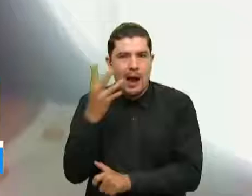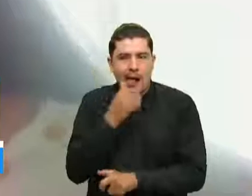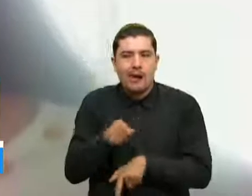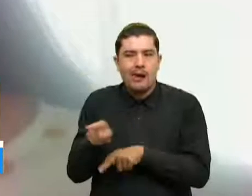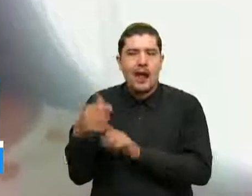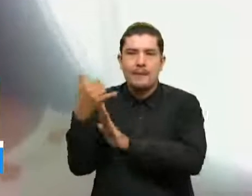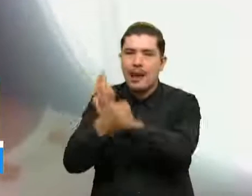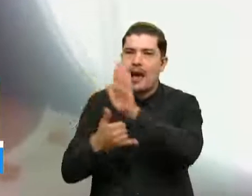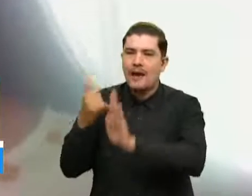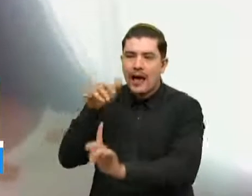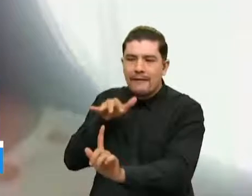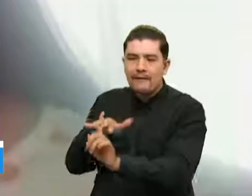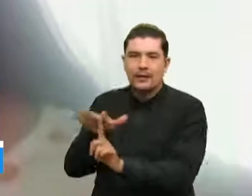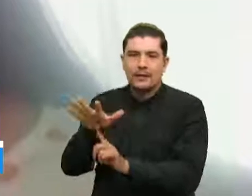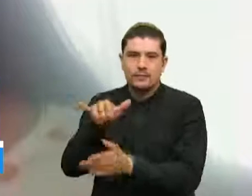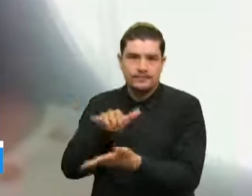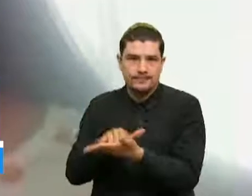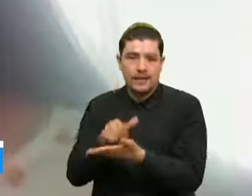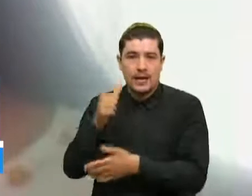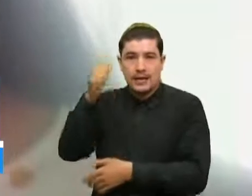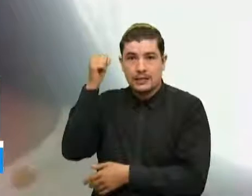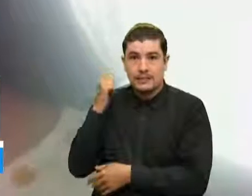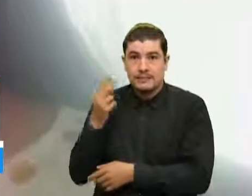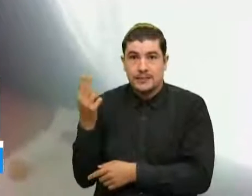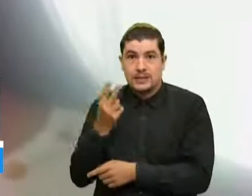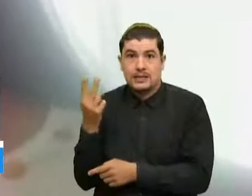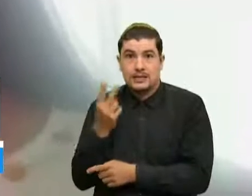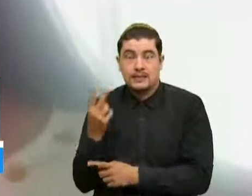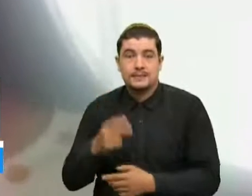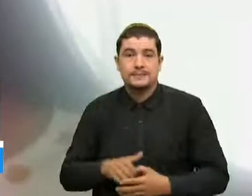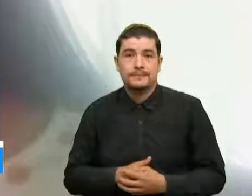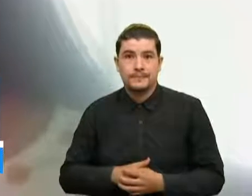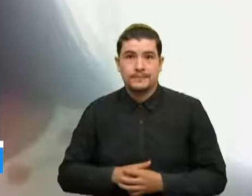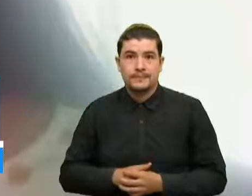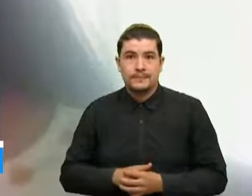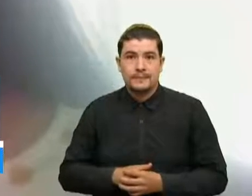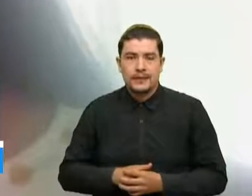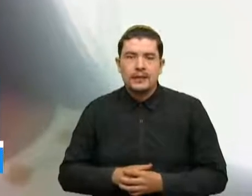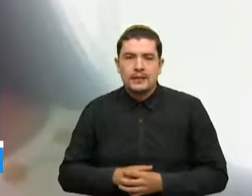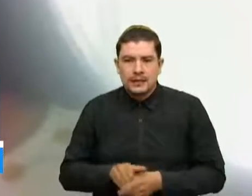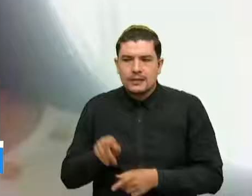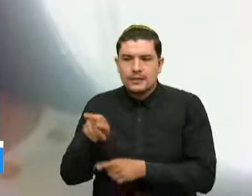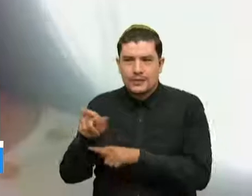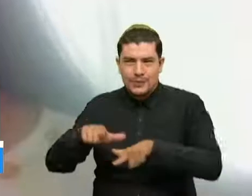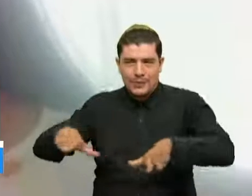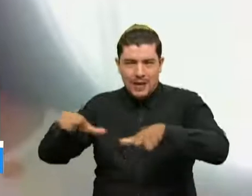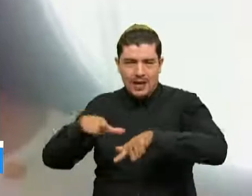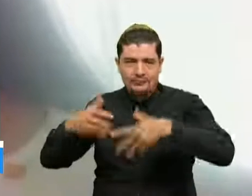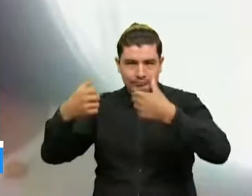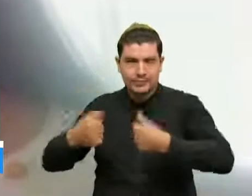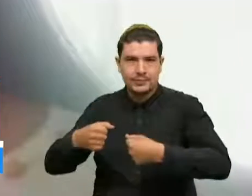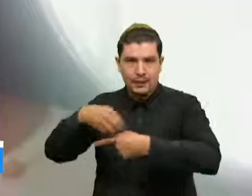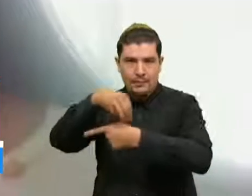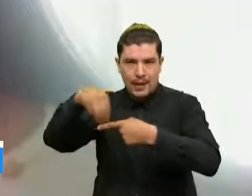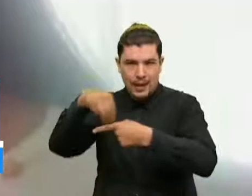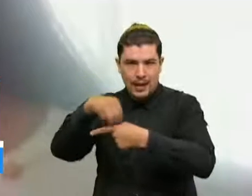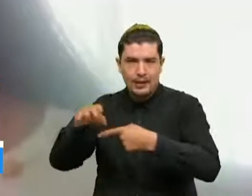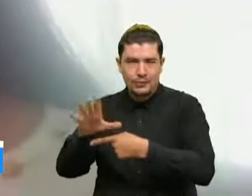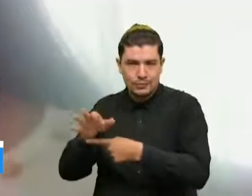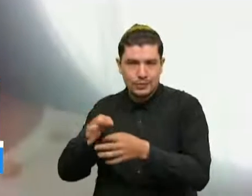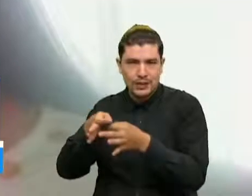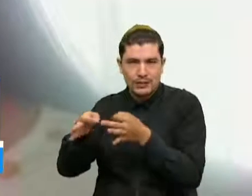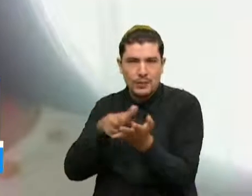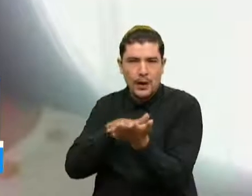pasado viernes presentamos un ataque contra el portal del jirón con graves afectaciones en su infraestructura portal por el que hemos